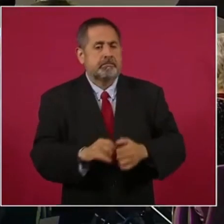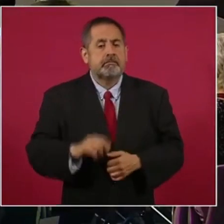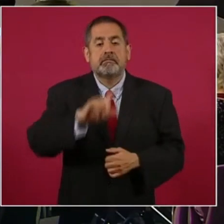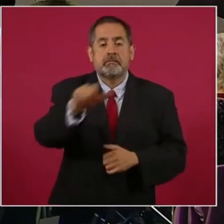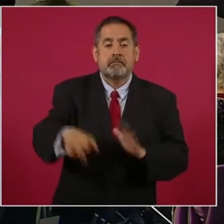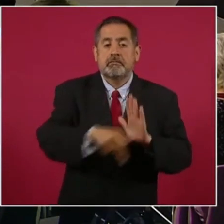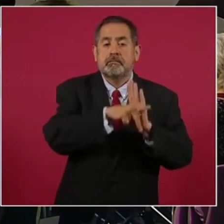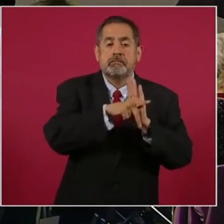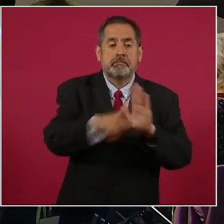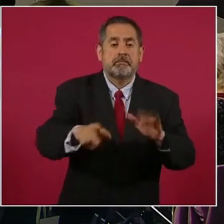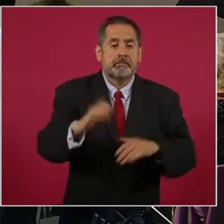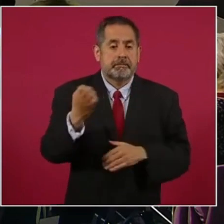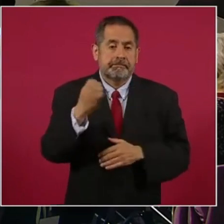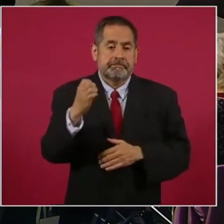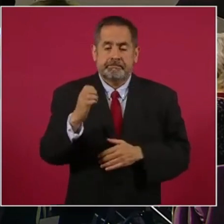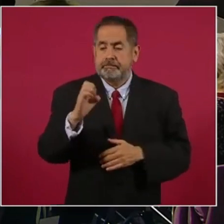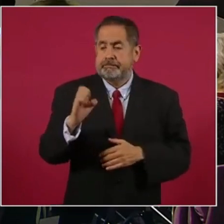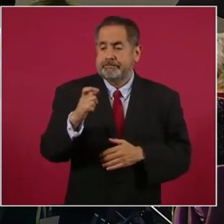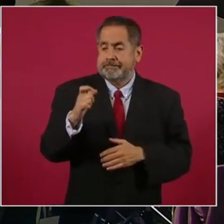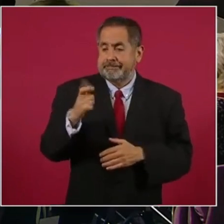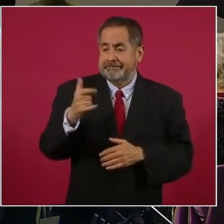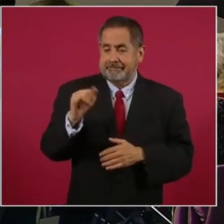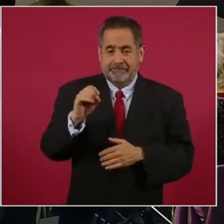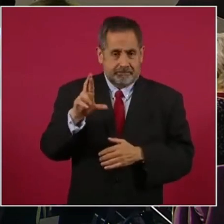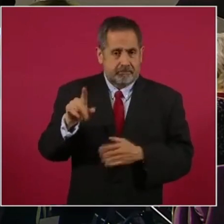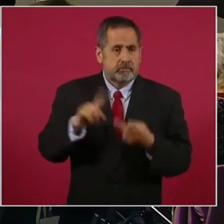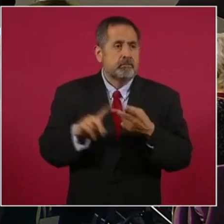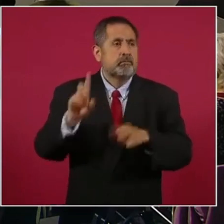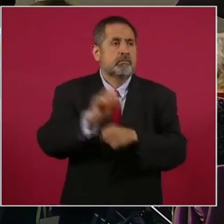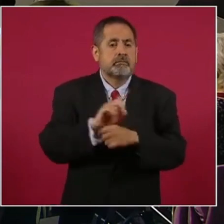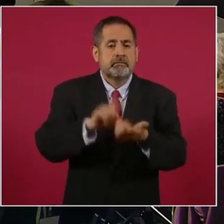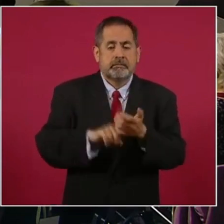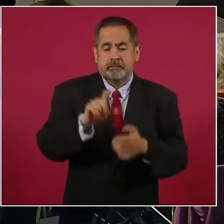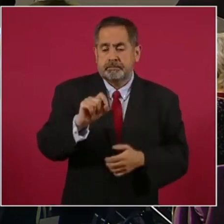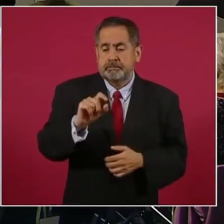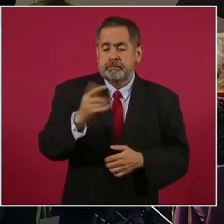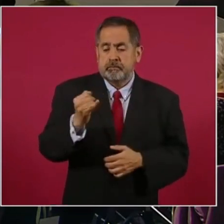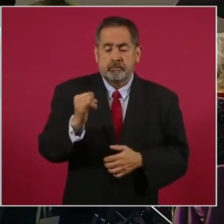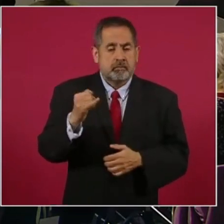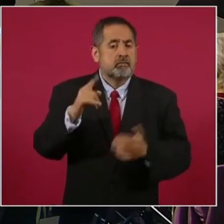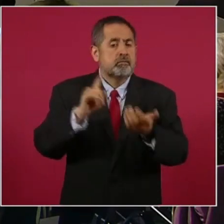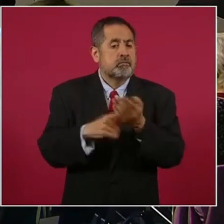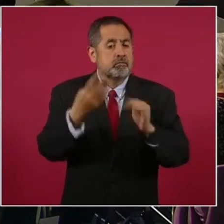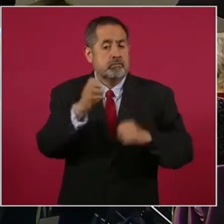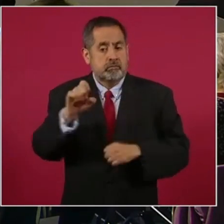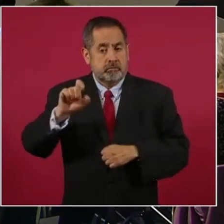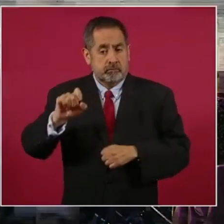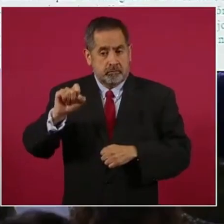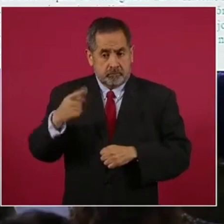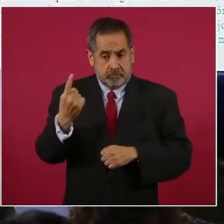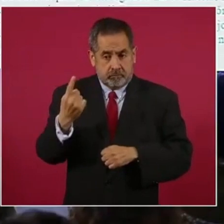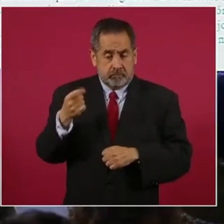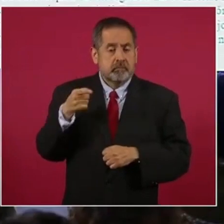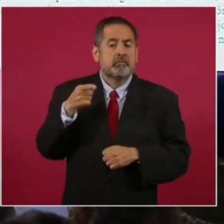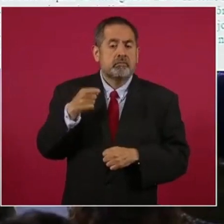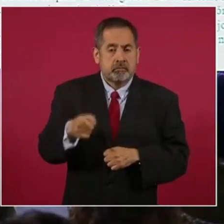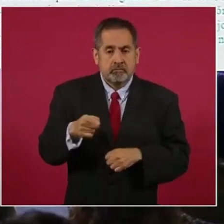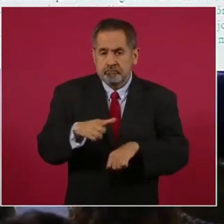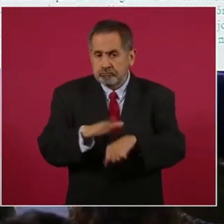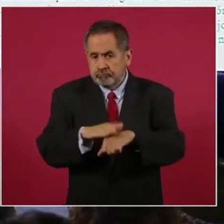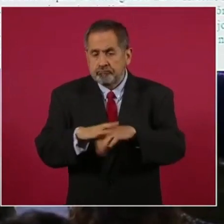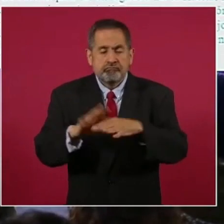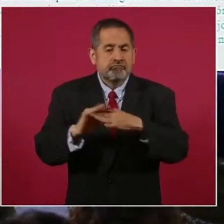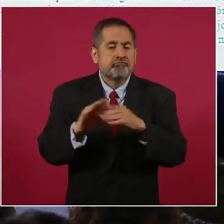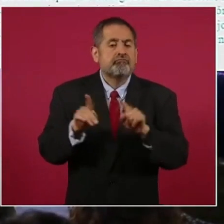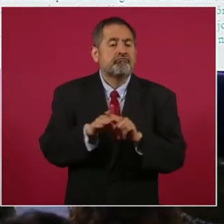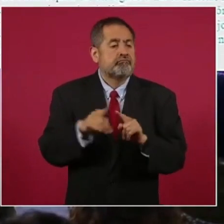Excelsior, en su editorial del 20 de junio de 1921, señalaba